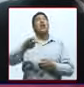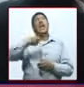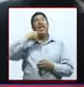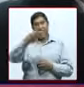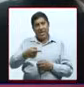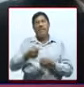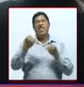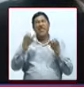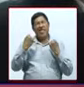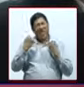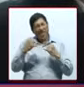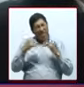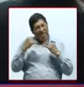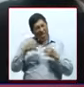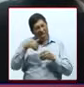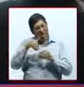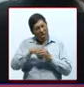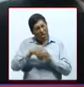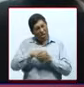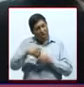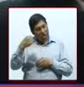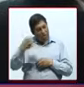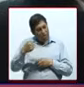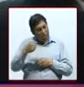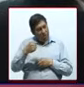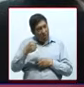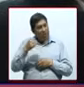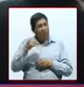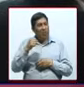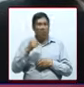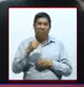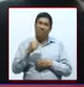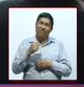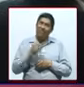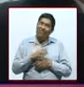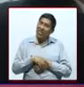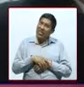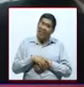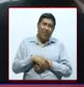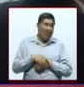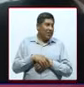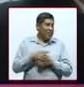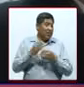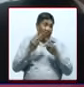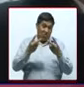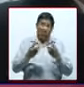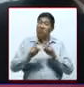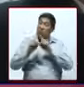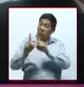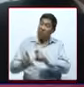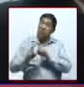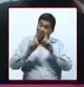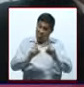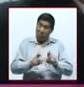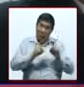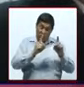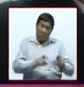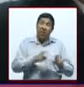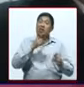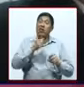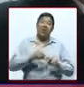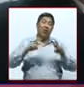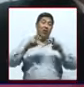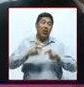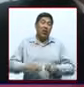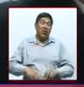dices intentar con las judiciales, no estás lejos de la realidad, porque prácticamente, si tú vas preguntando a quienes son